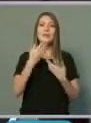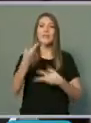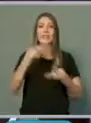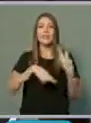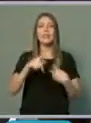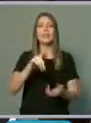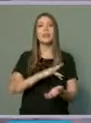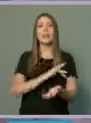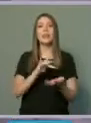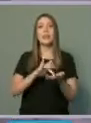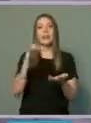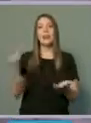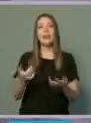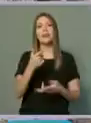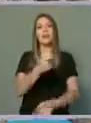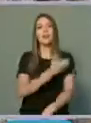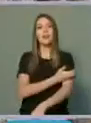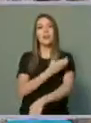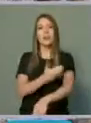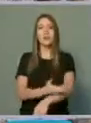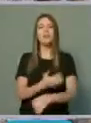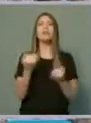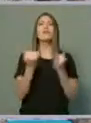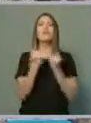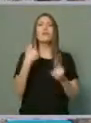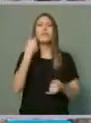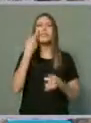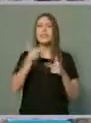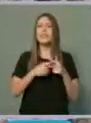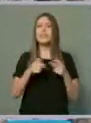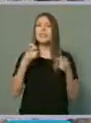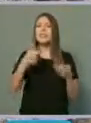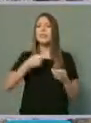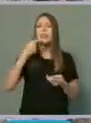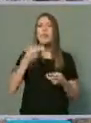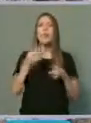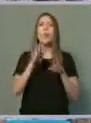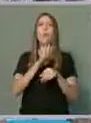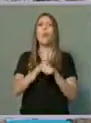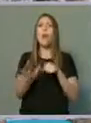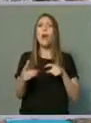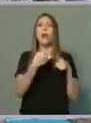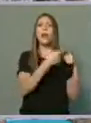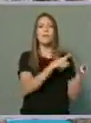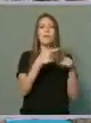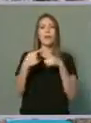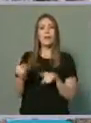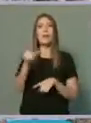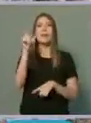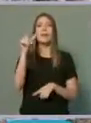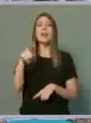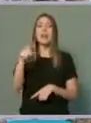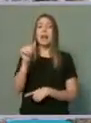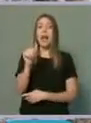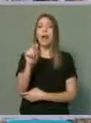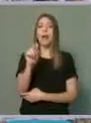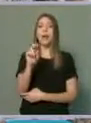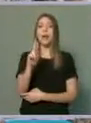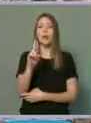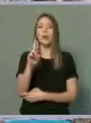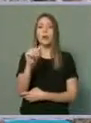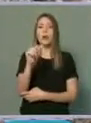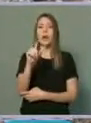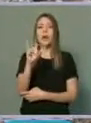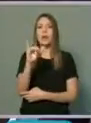por acompañarnos. Y yo quisiera empezar con esa pregunta. ¿Cuál es la diferencia entre naturalización